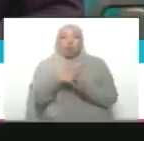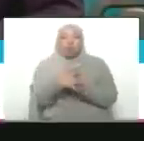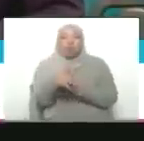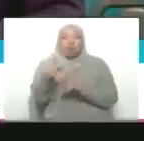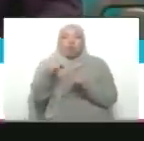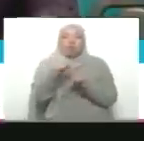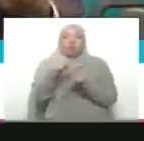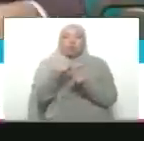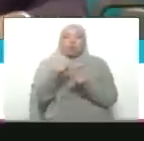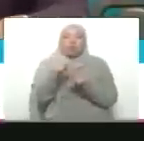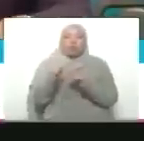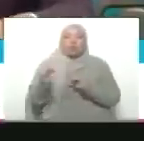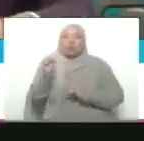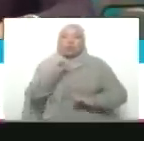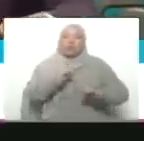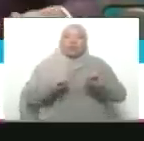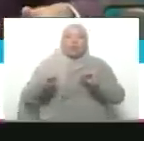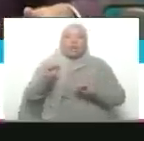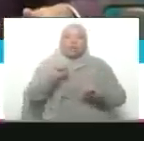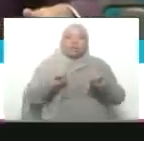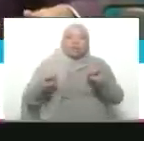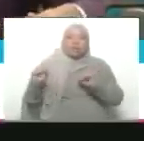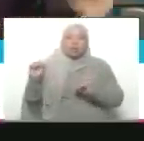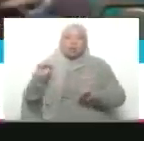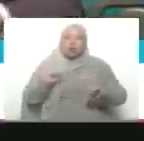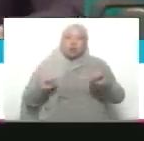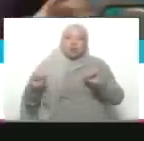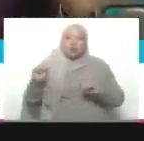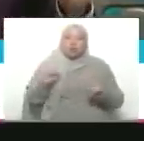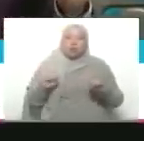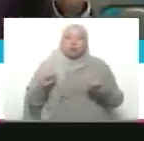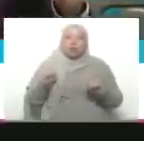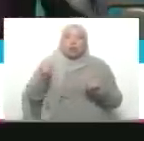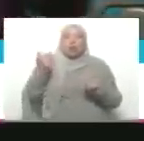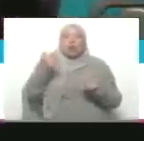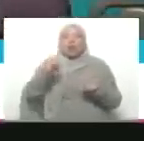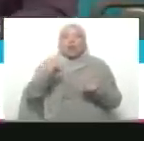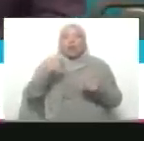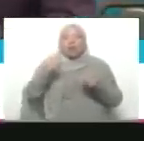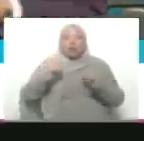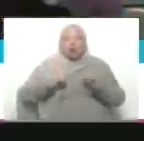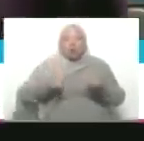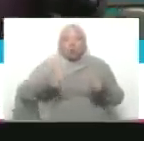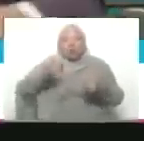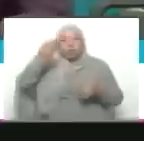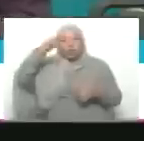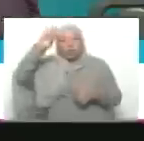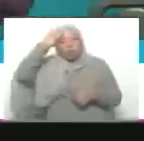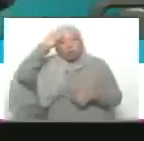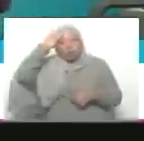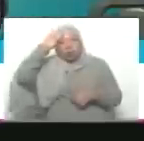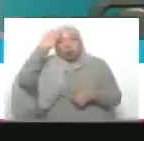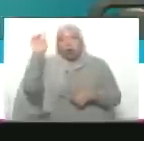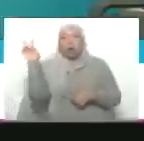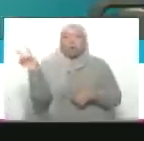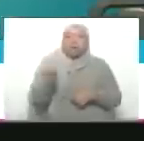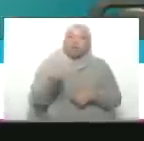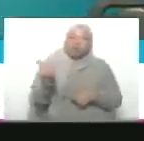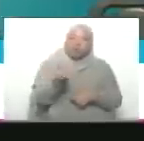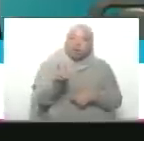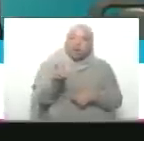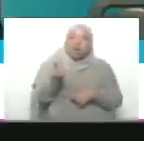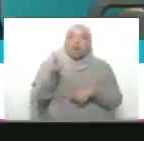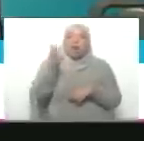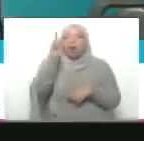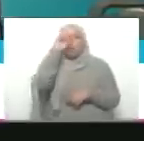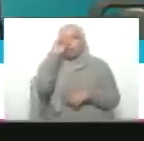palabra salsa para esta música que es la música cubana caribeña cubana puertorriqueña panameña venezolana caribeña pues